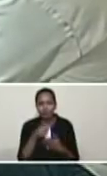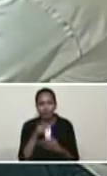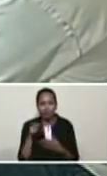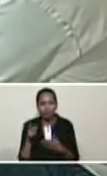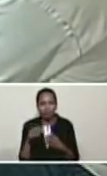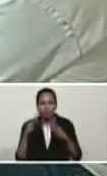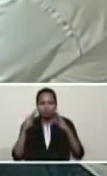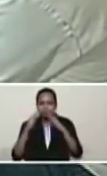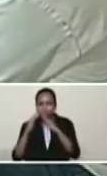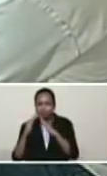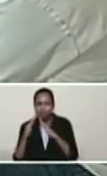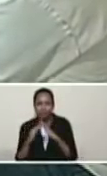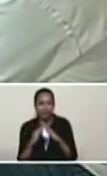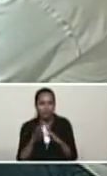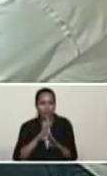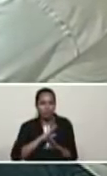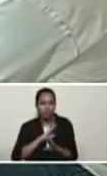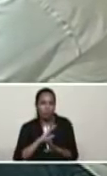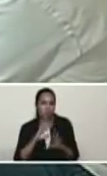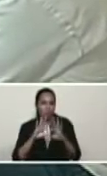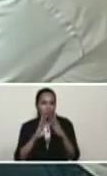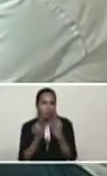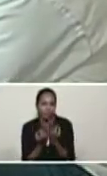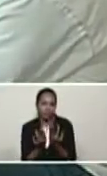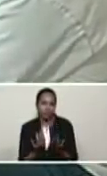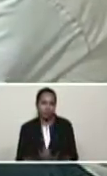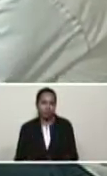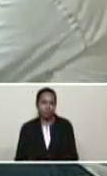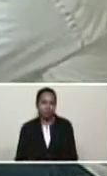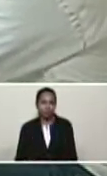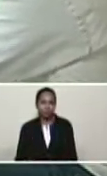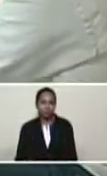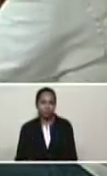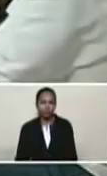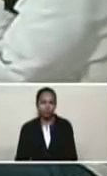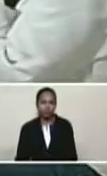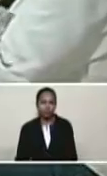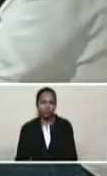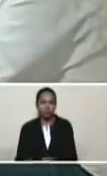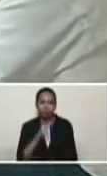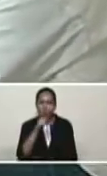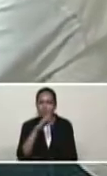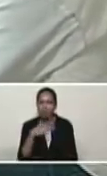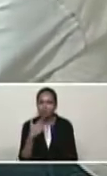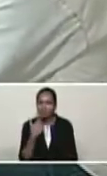este gran hogar, hogar para mí y para mi familia. ¿Y qué le dirías tú a